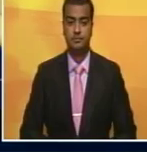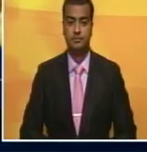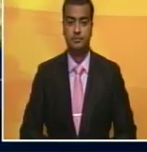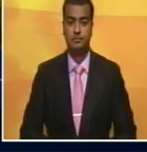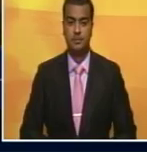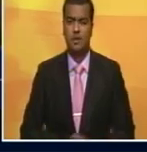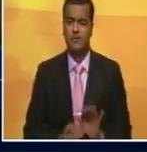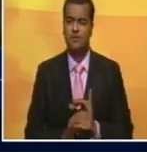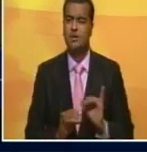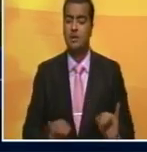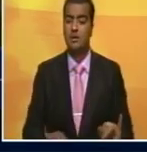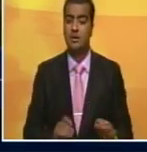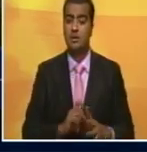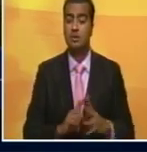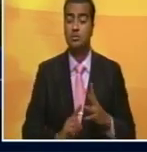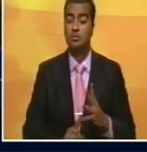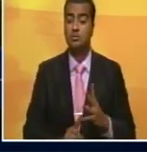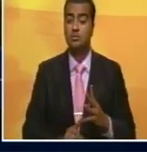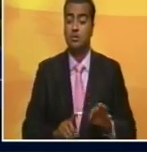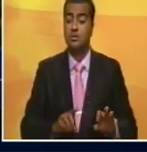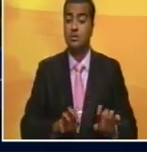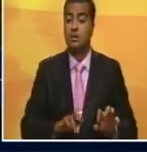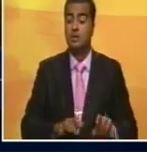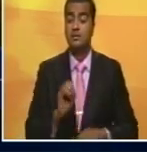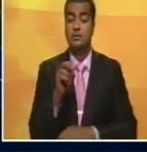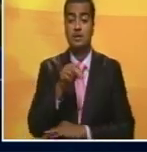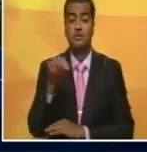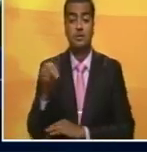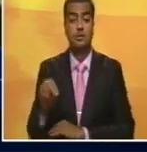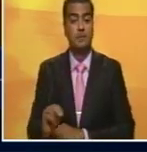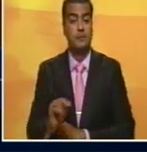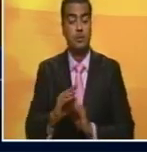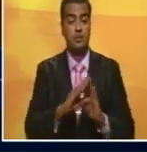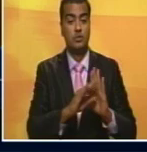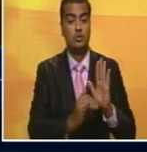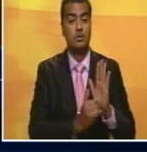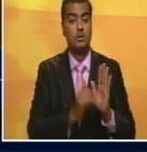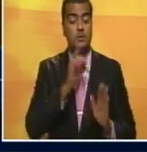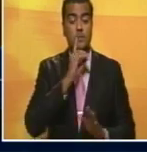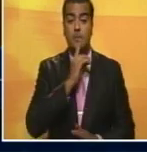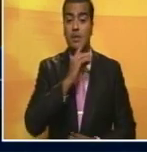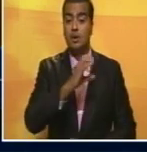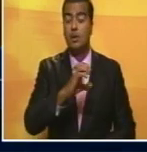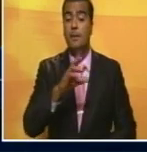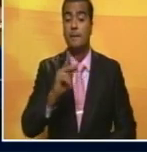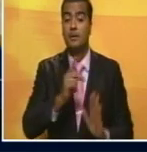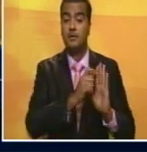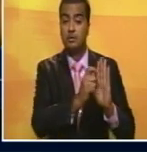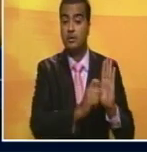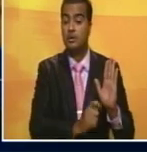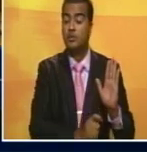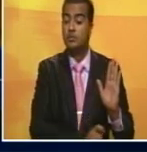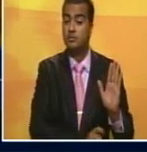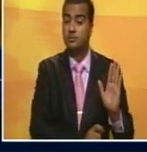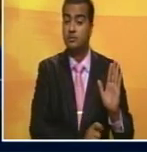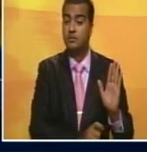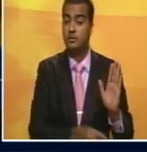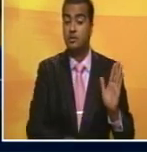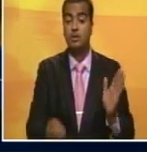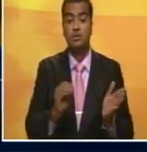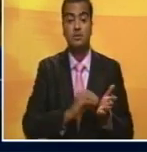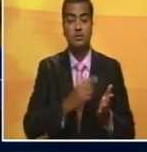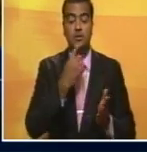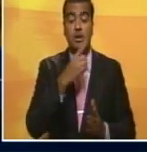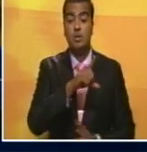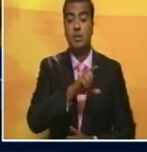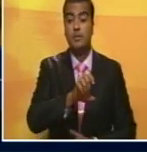Casi al finalizar la sesión, la subsecretaria de la Asamblea Nacional Constituyente, Carolis Pérez, leyó el decreto en el que se ratifica a